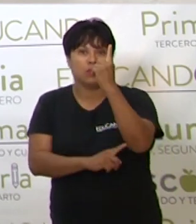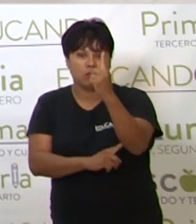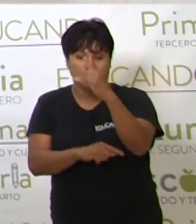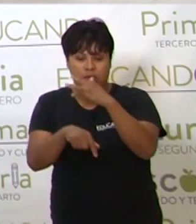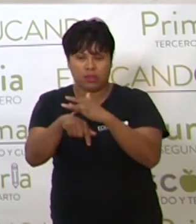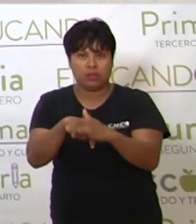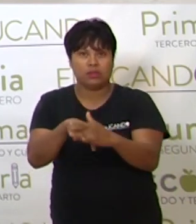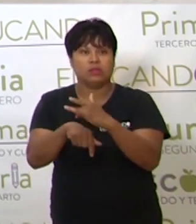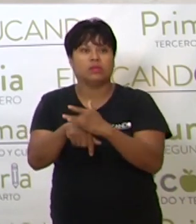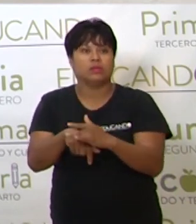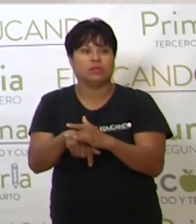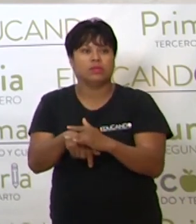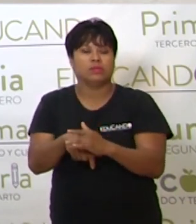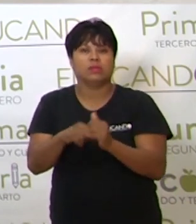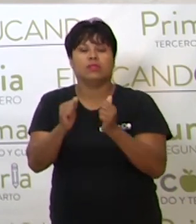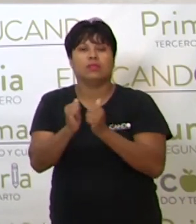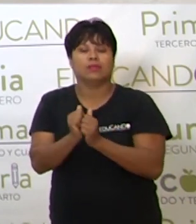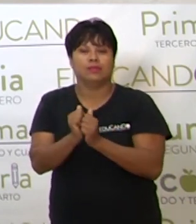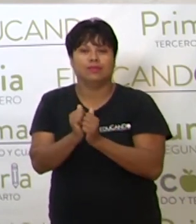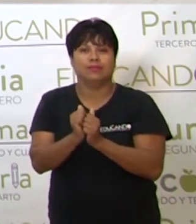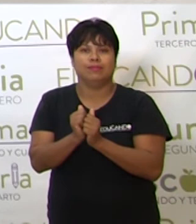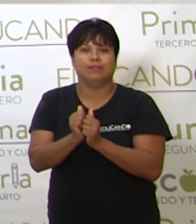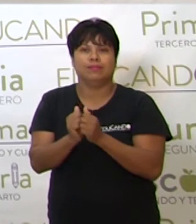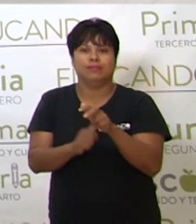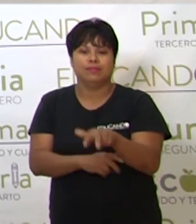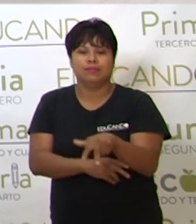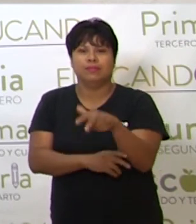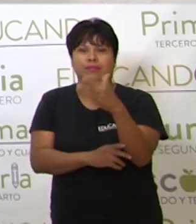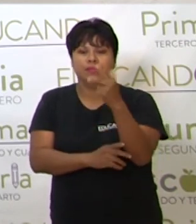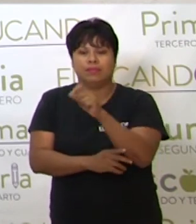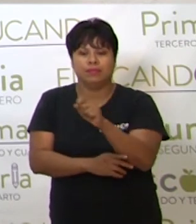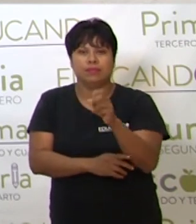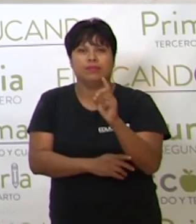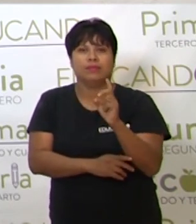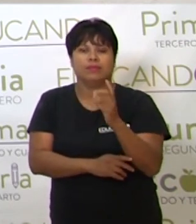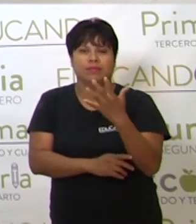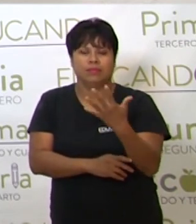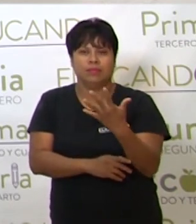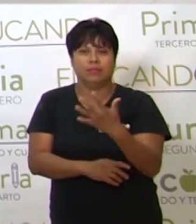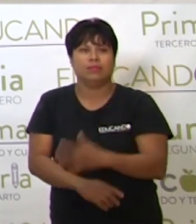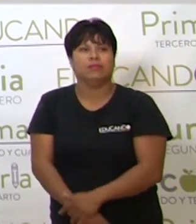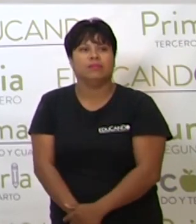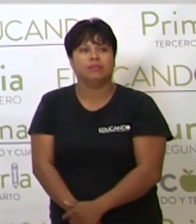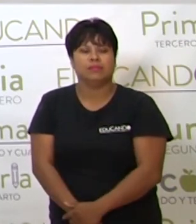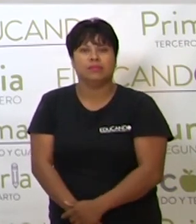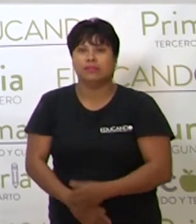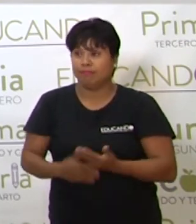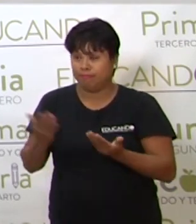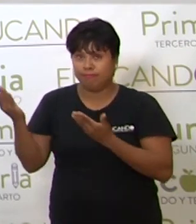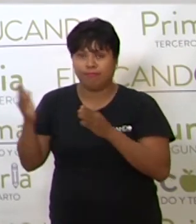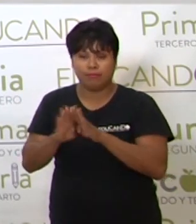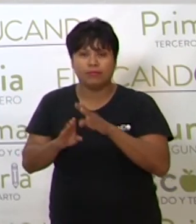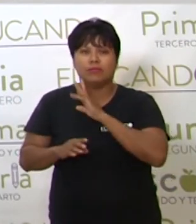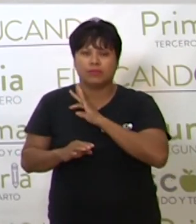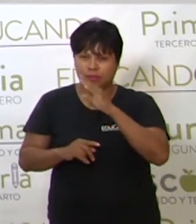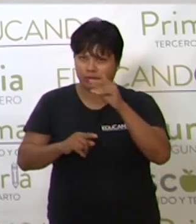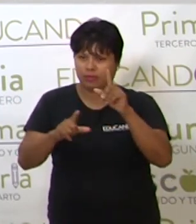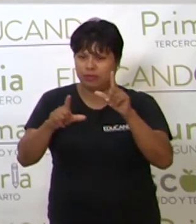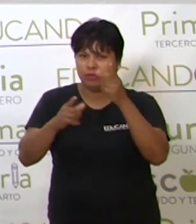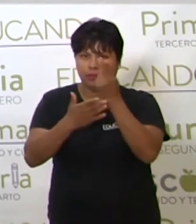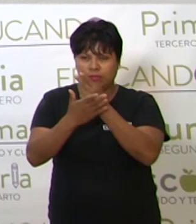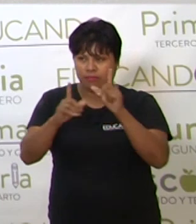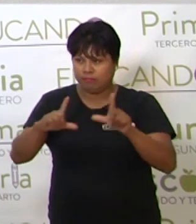queso con 13 35 bajos y gráficamente también lo hemos